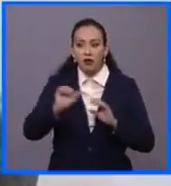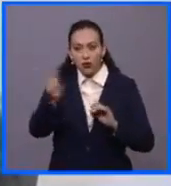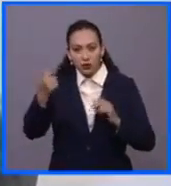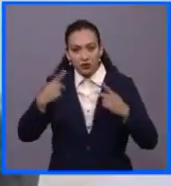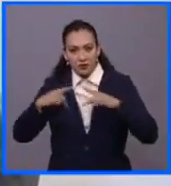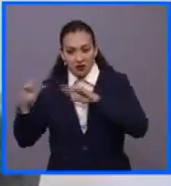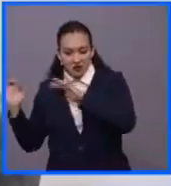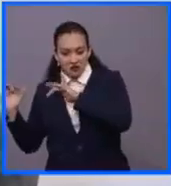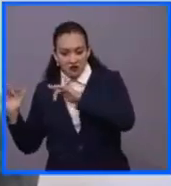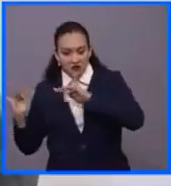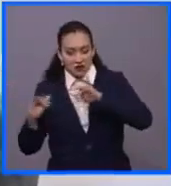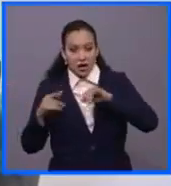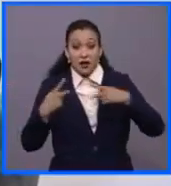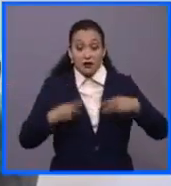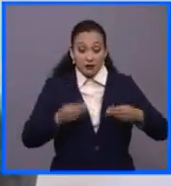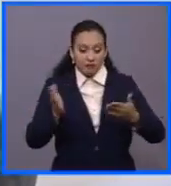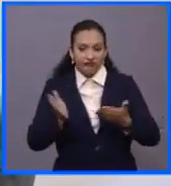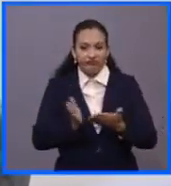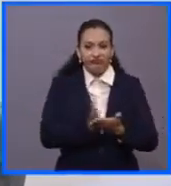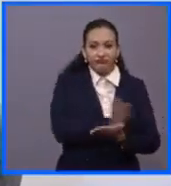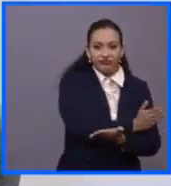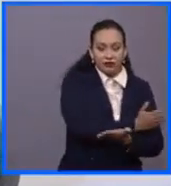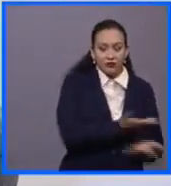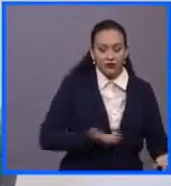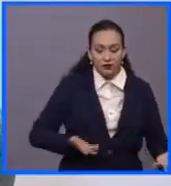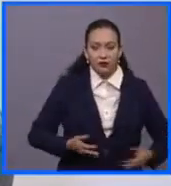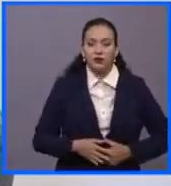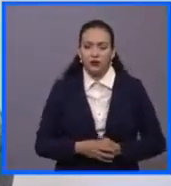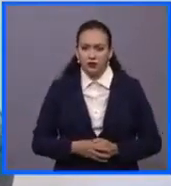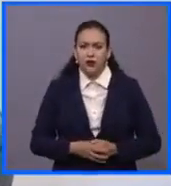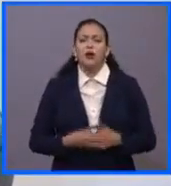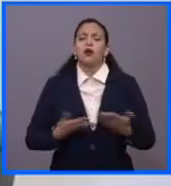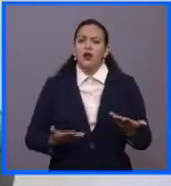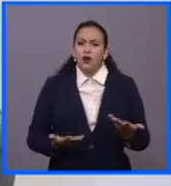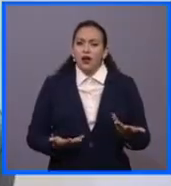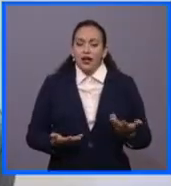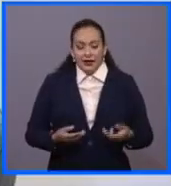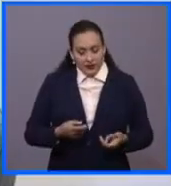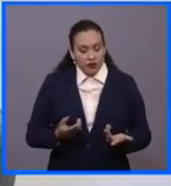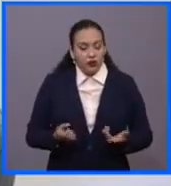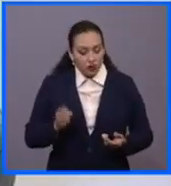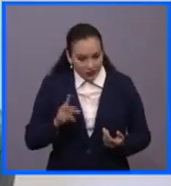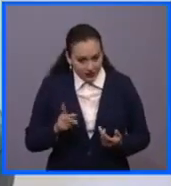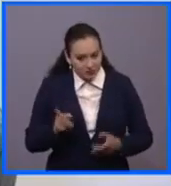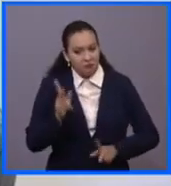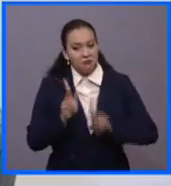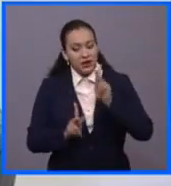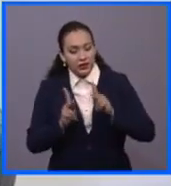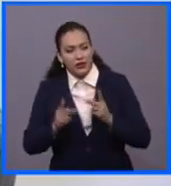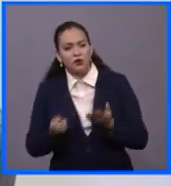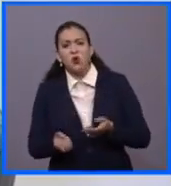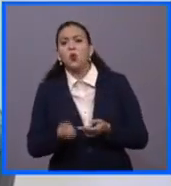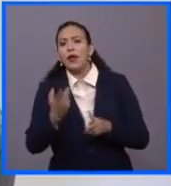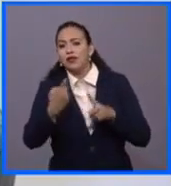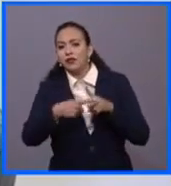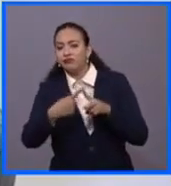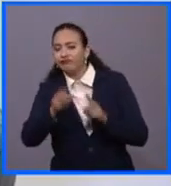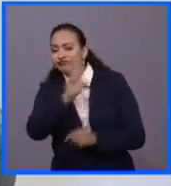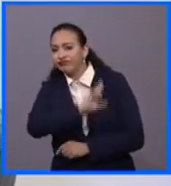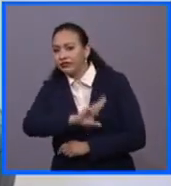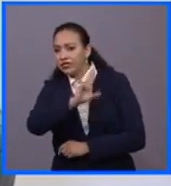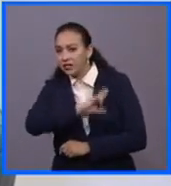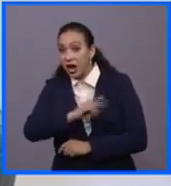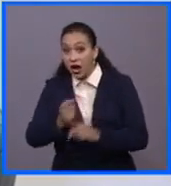urgencia, el objetivo de estabilizar el monto, los montos en los cuales se han